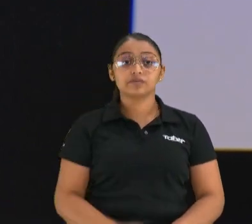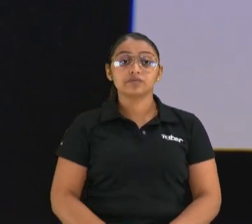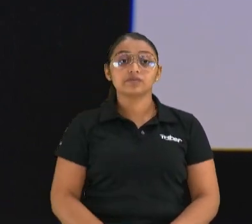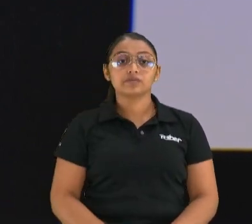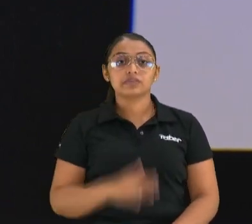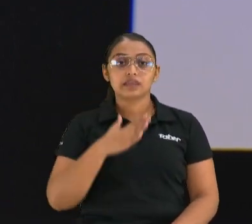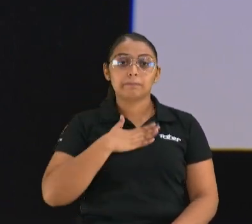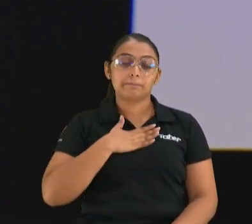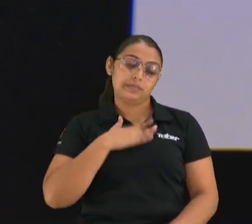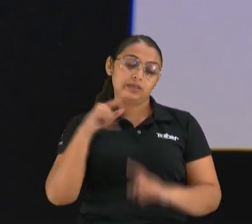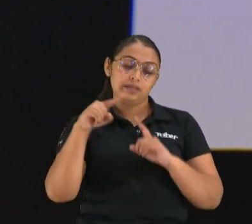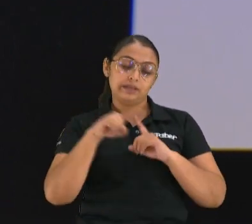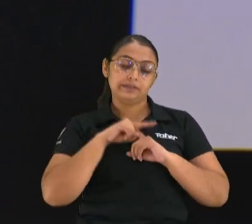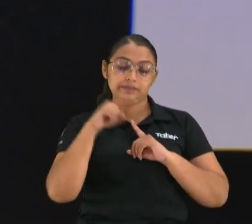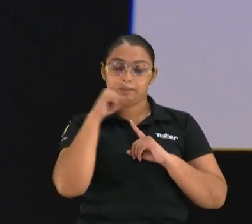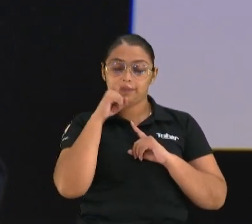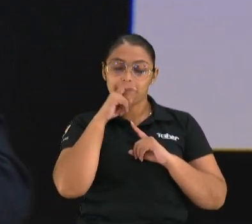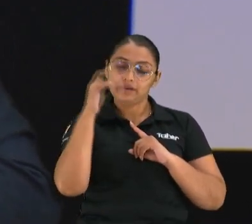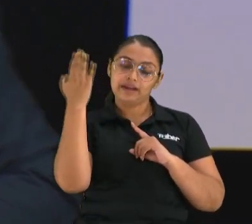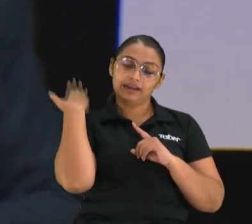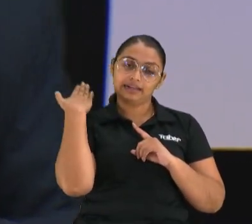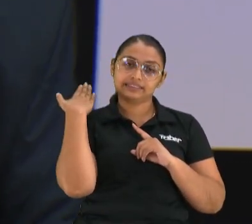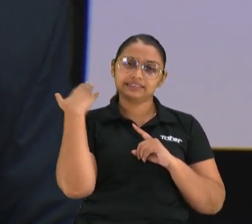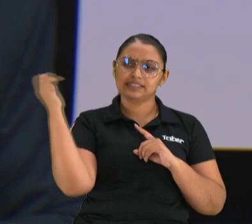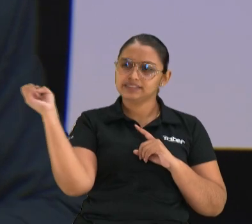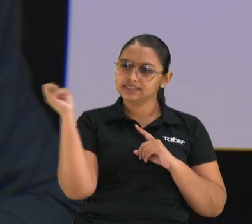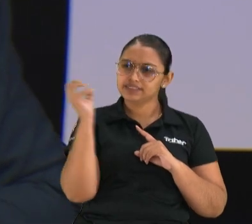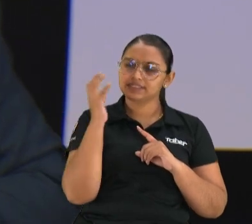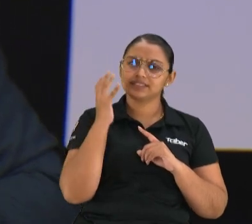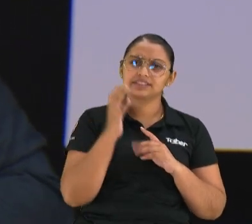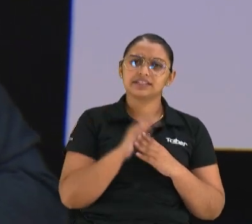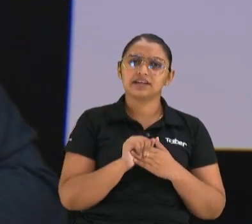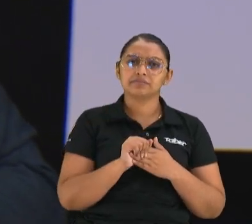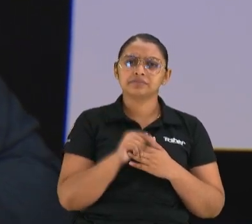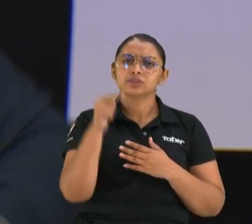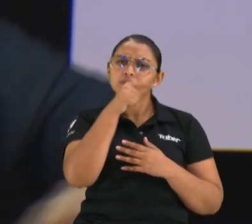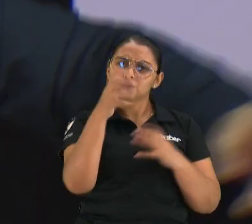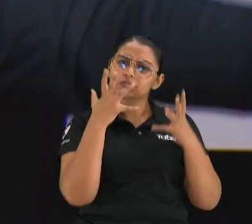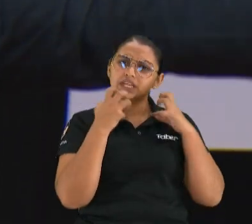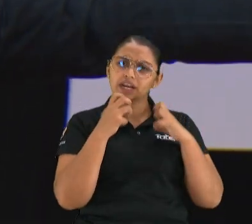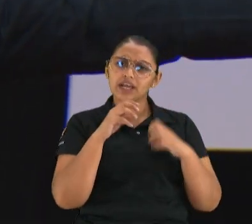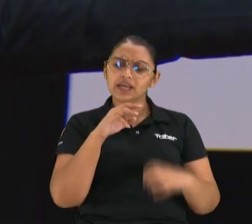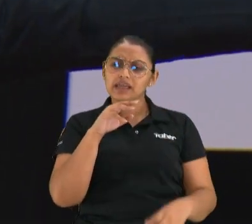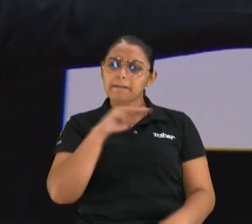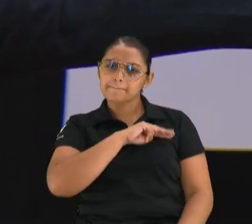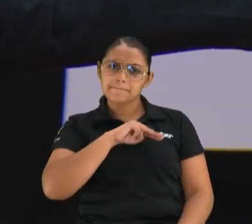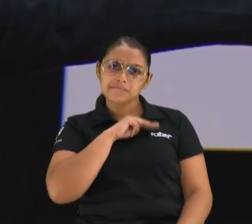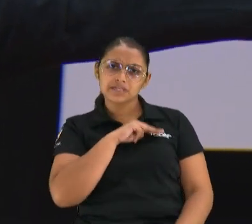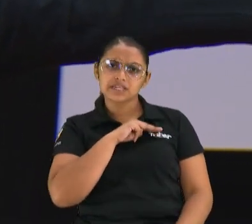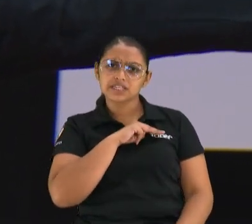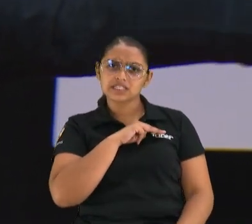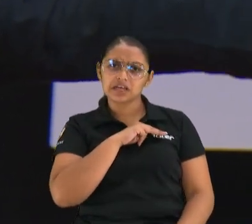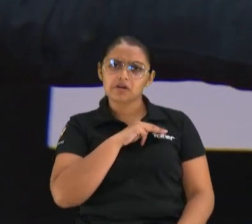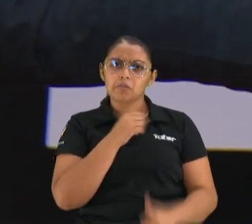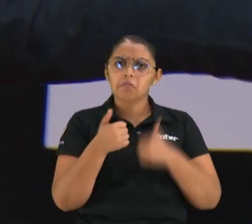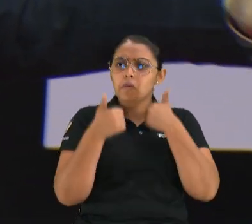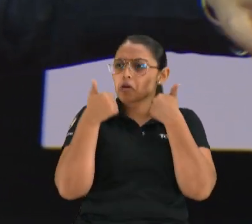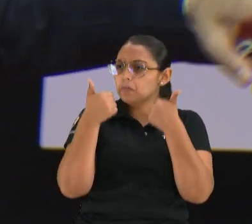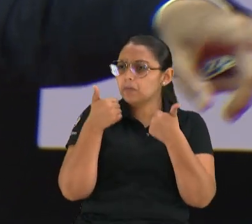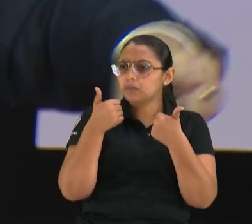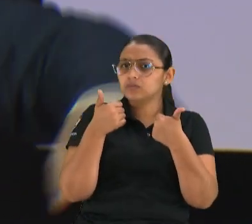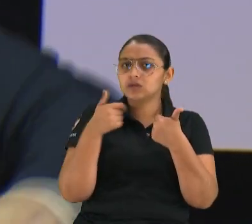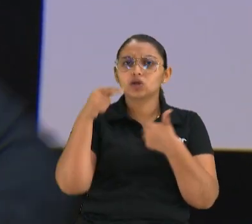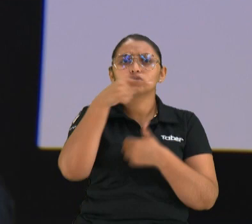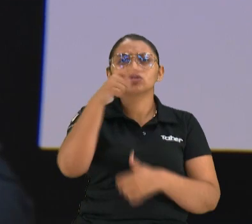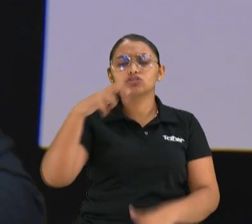mi pastor general nos decía querés saber qué tan bueno es tu ministerio salí a dar una vuelta en el parqueo por escuela bíblica